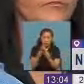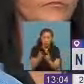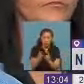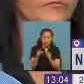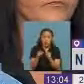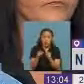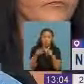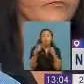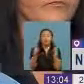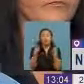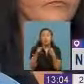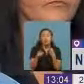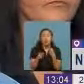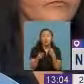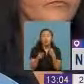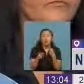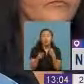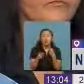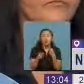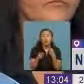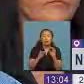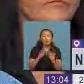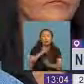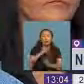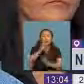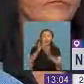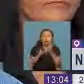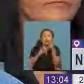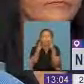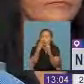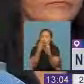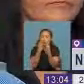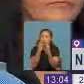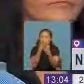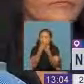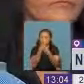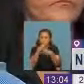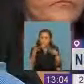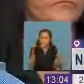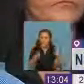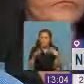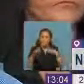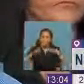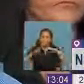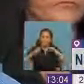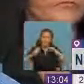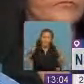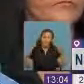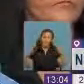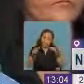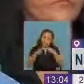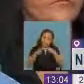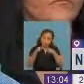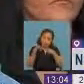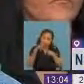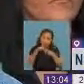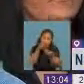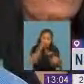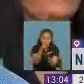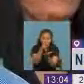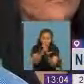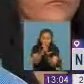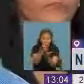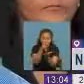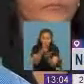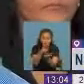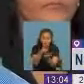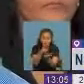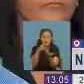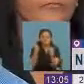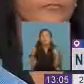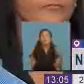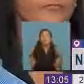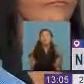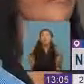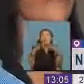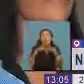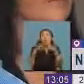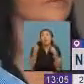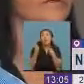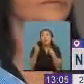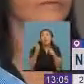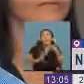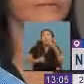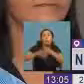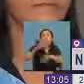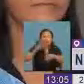cual hemos detallado varios puntos con el señor secretario, que es el Comité de Fronteras, que es la reunión madre, por